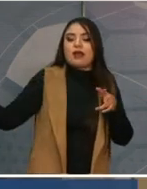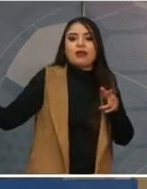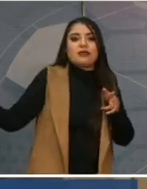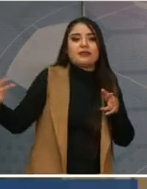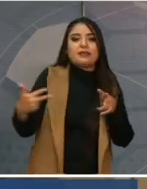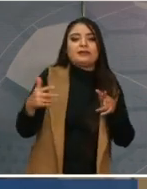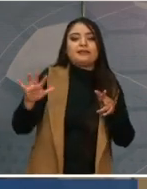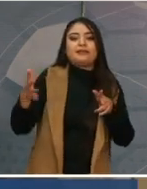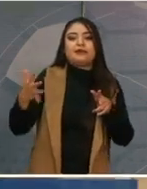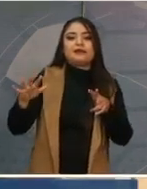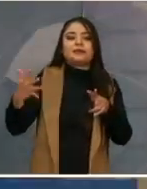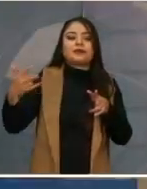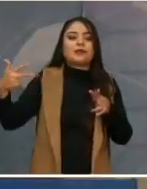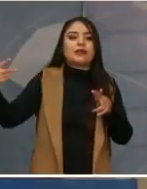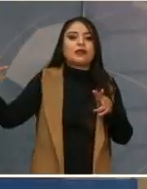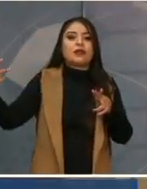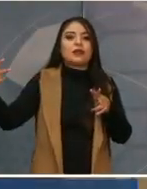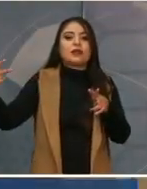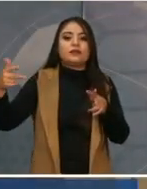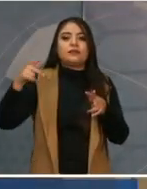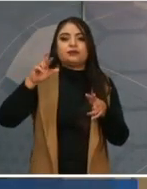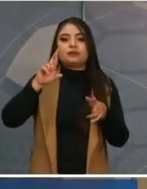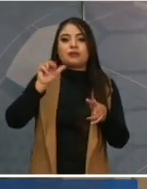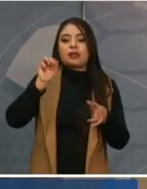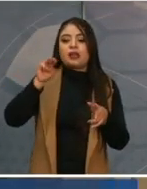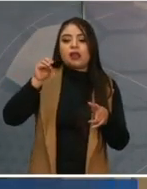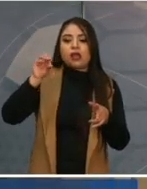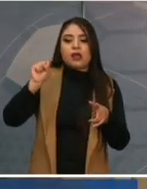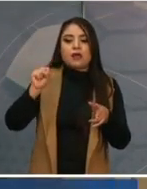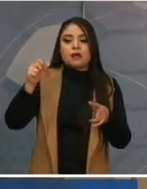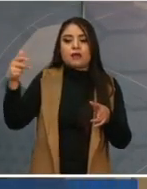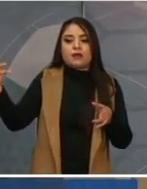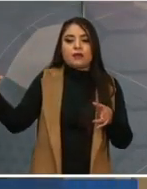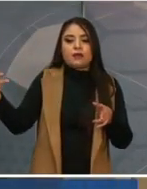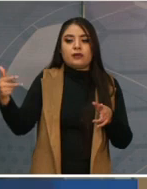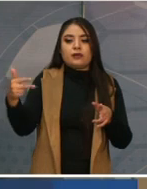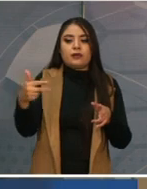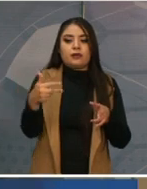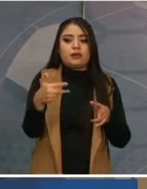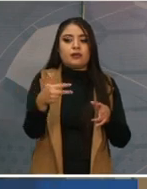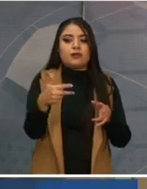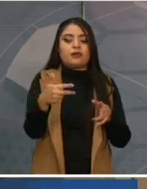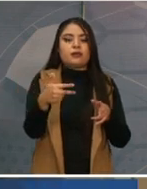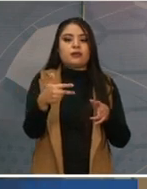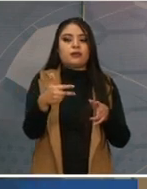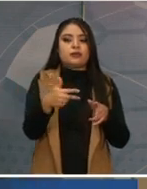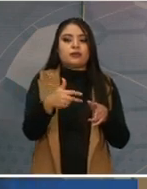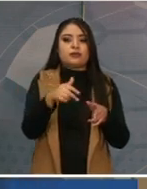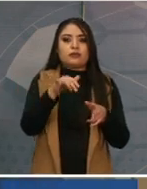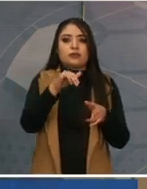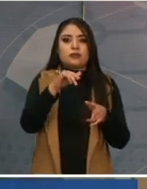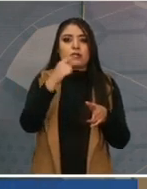la Ramos Arizpe. Tiene una placa con 9 tornillos. En su pierna izquierda. De hecho,